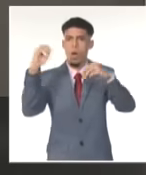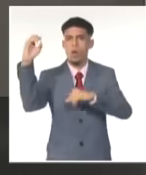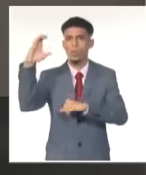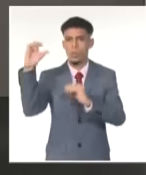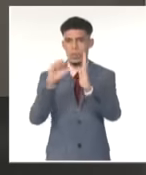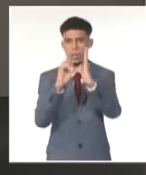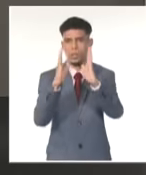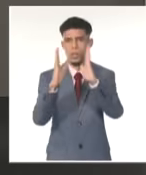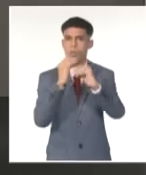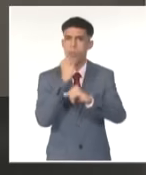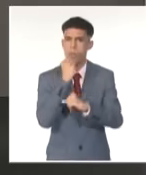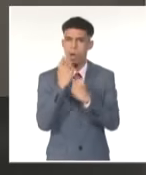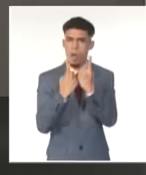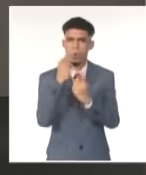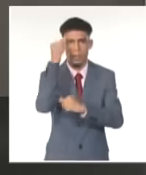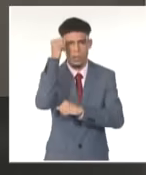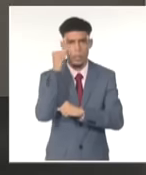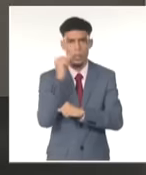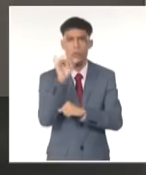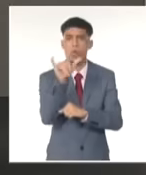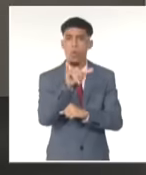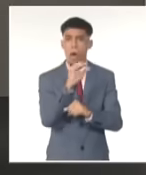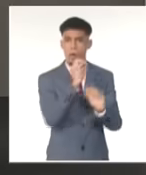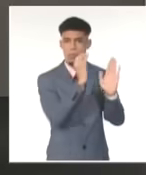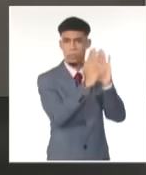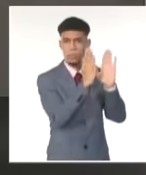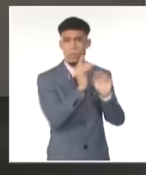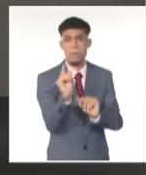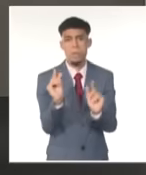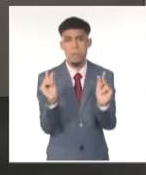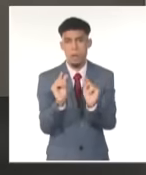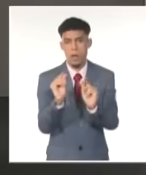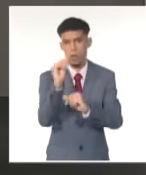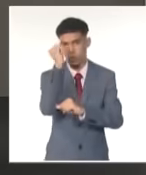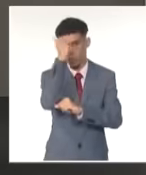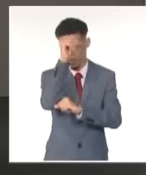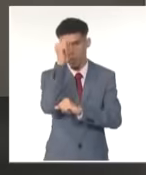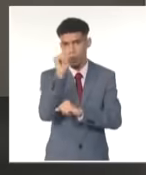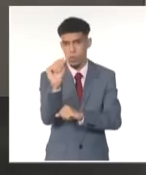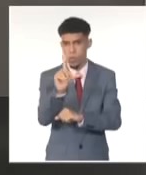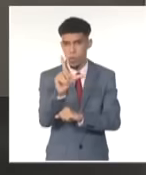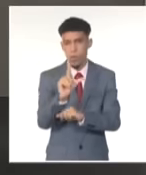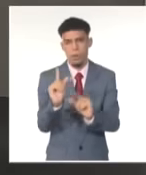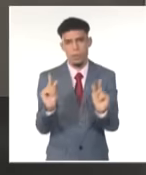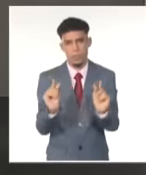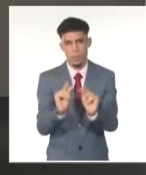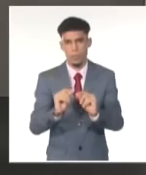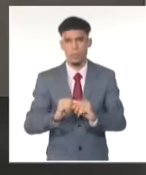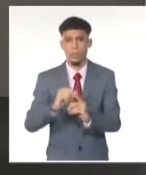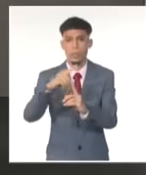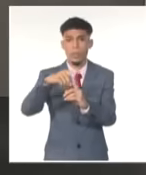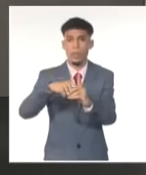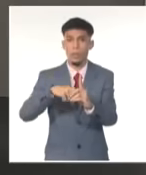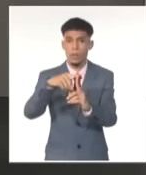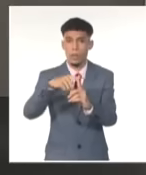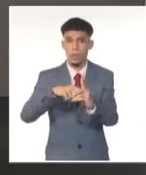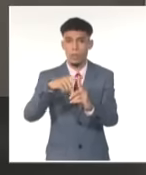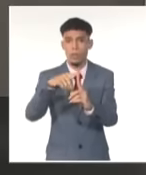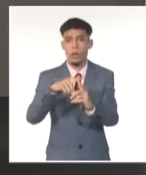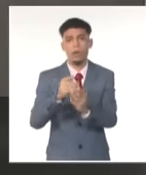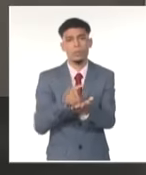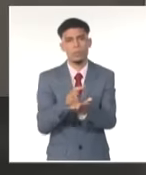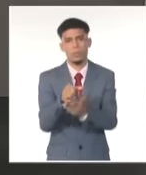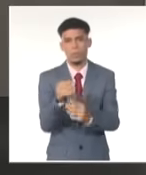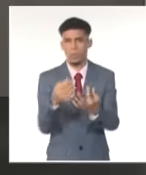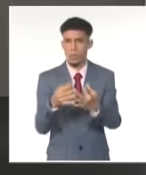centro del país, también en la parte oriental, pero disminuye para el domingo y el lunes. En cuanto a las temperaturas, pues valores de